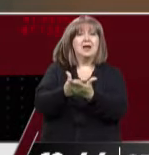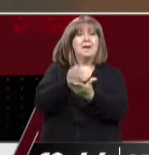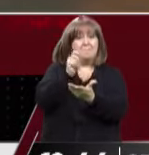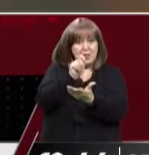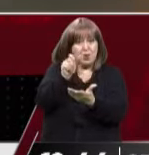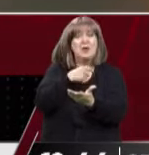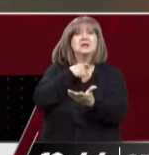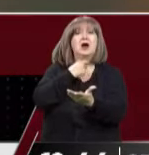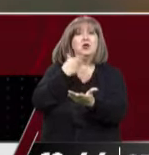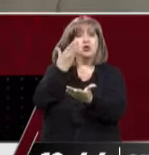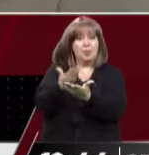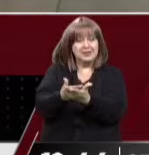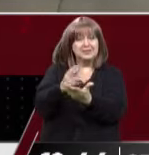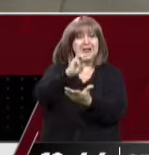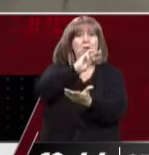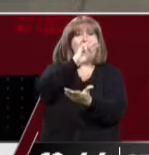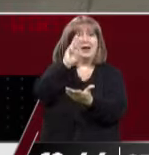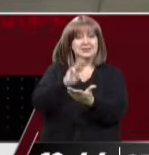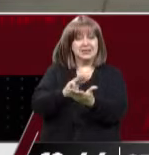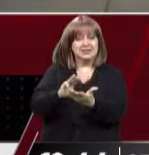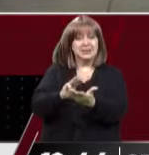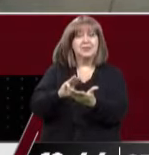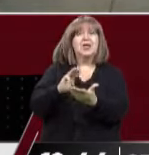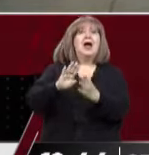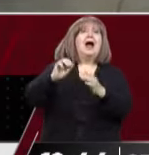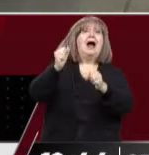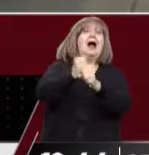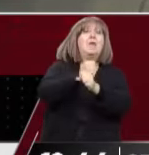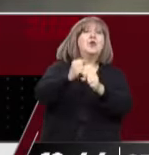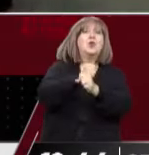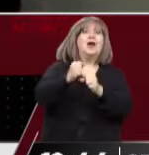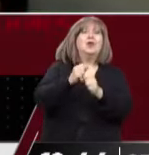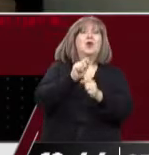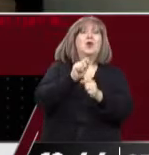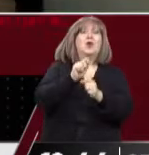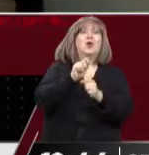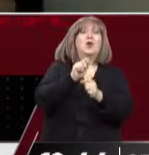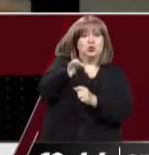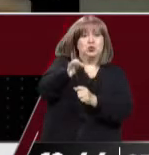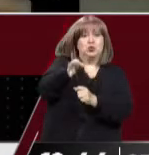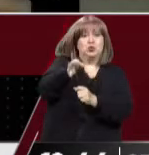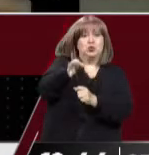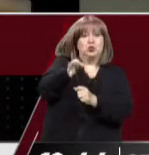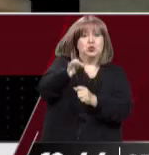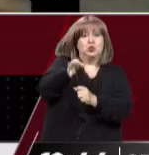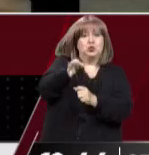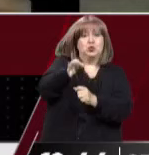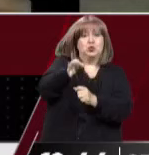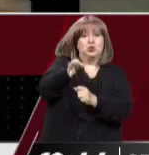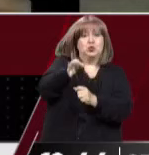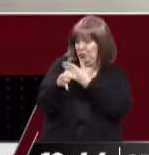agosto y recién fueron aprobados en octubre la última semana de octubre